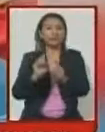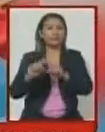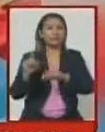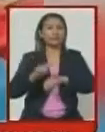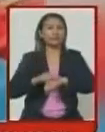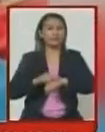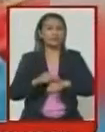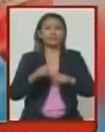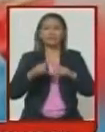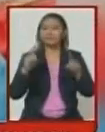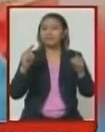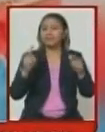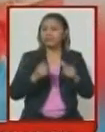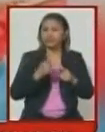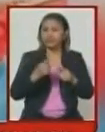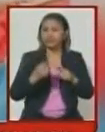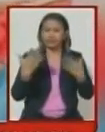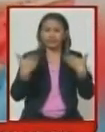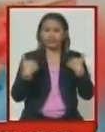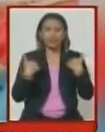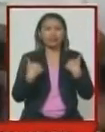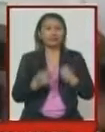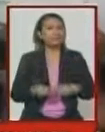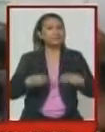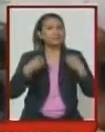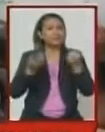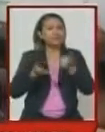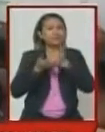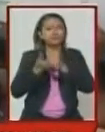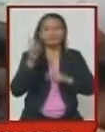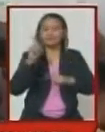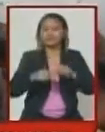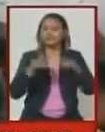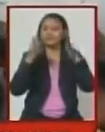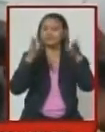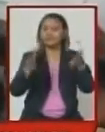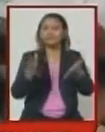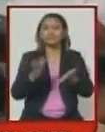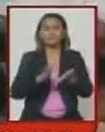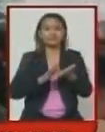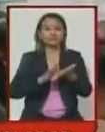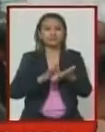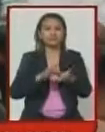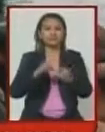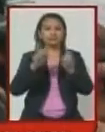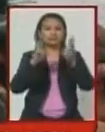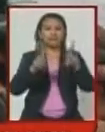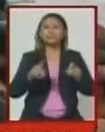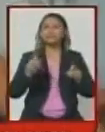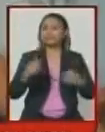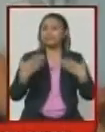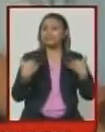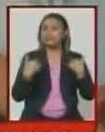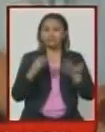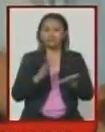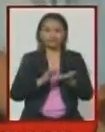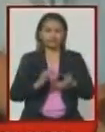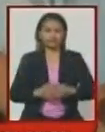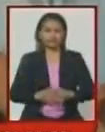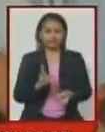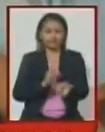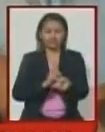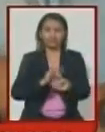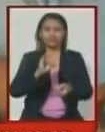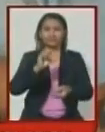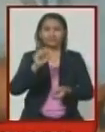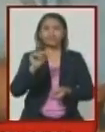turnos y entonces tenemos que darle el tratamiento porque no lo podemos dejar sin tratamiento a los pacientes, tienen que recibir el tratamiento. Recordemos que la